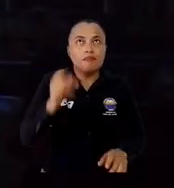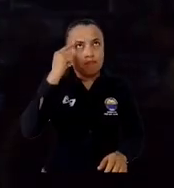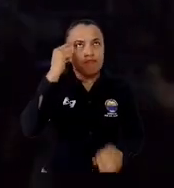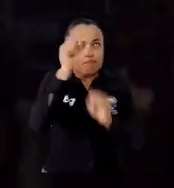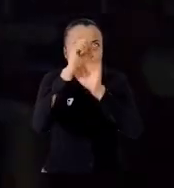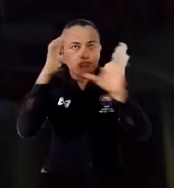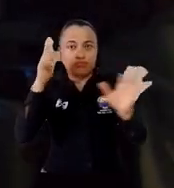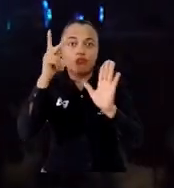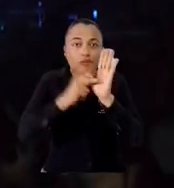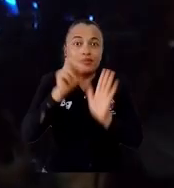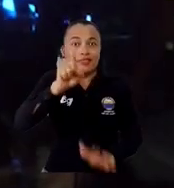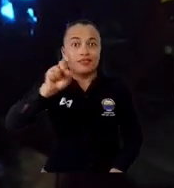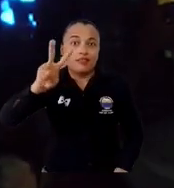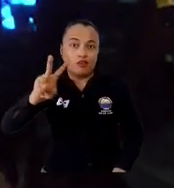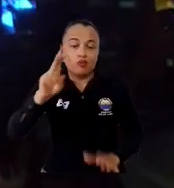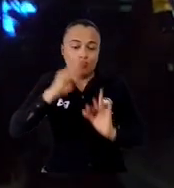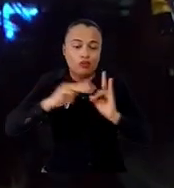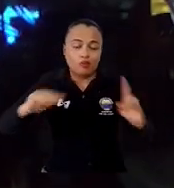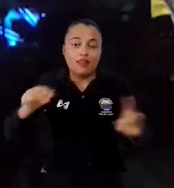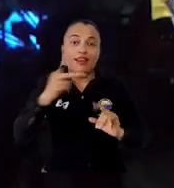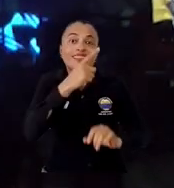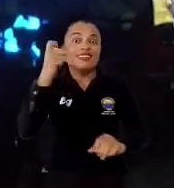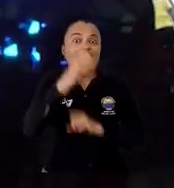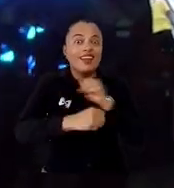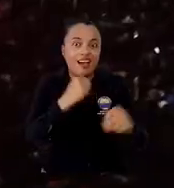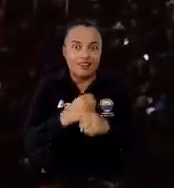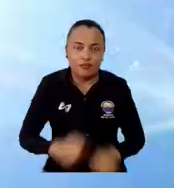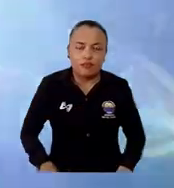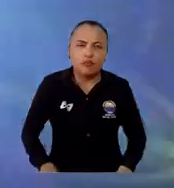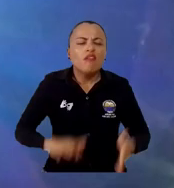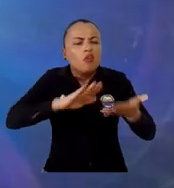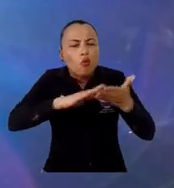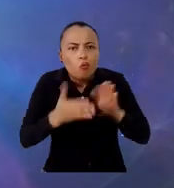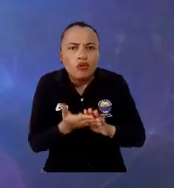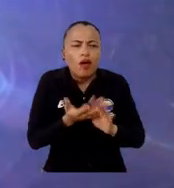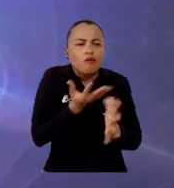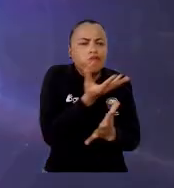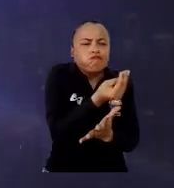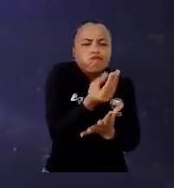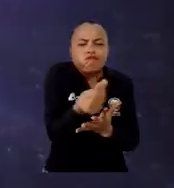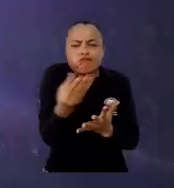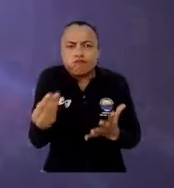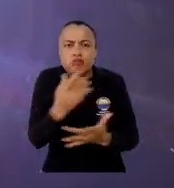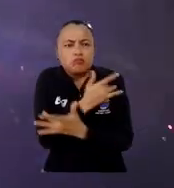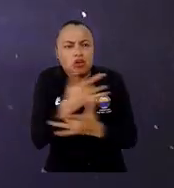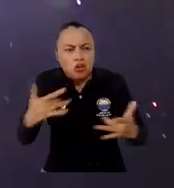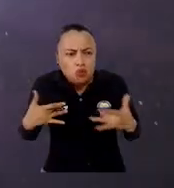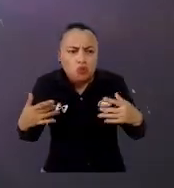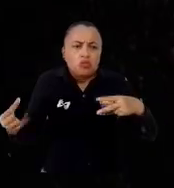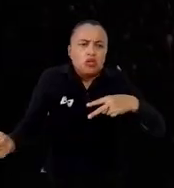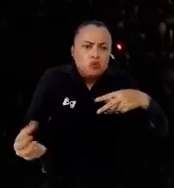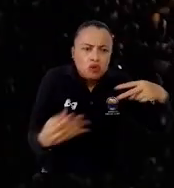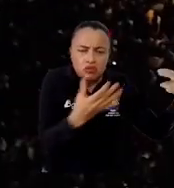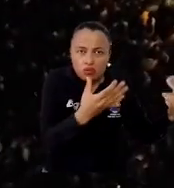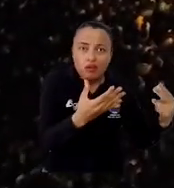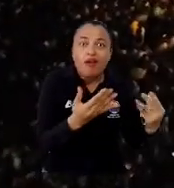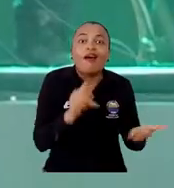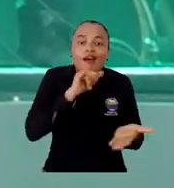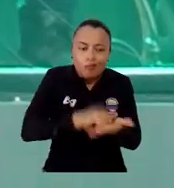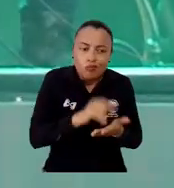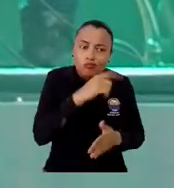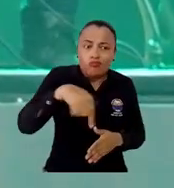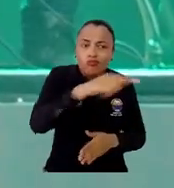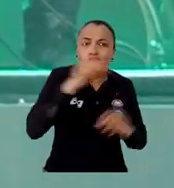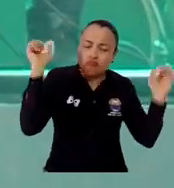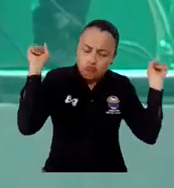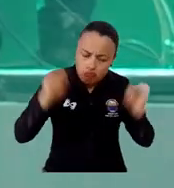el 2062, la universidad estaría cumpliendo 100 años. Y todas nuestras comunidades tienen salud, educación